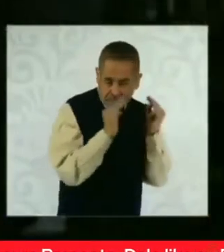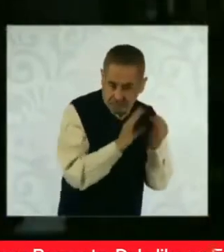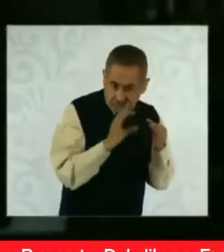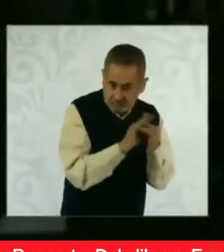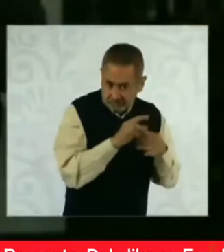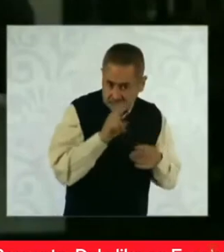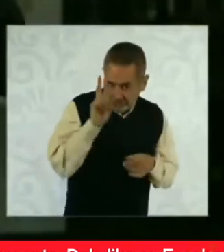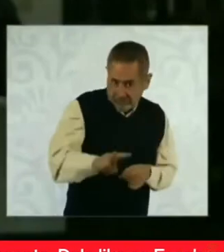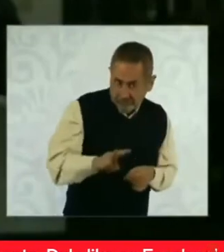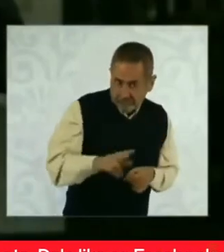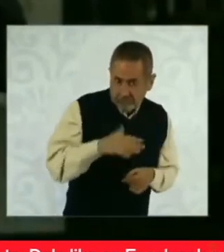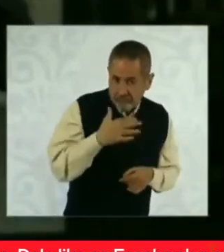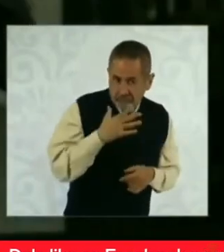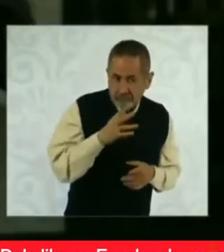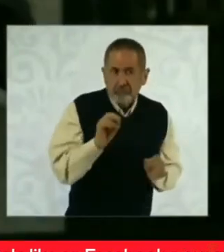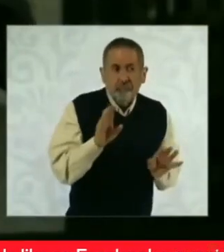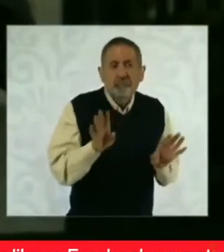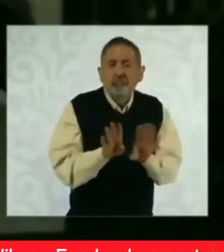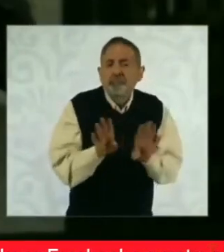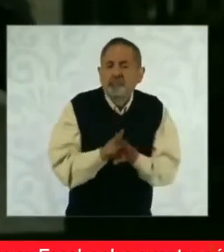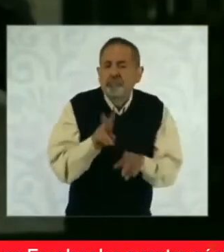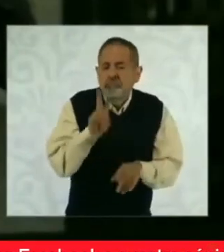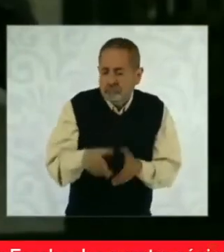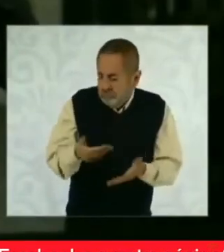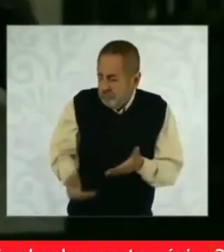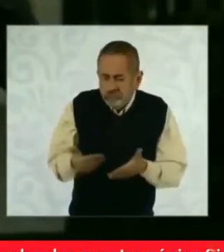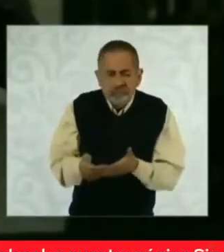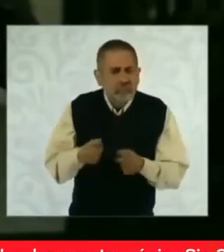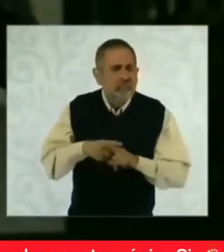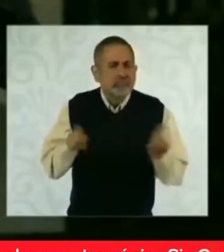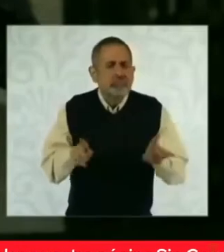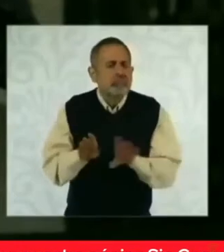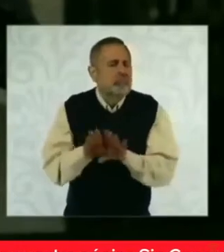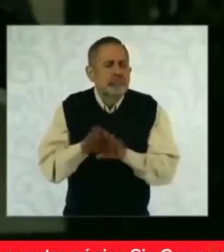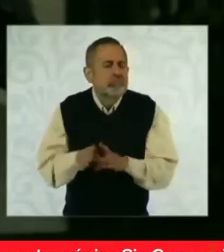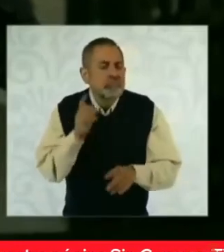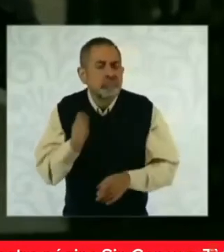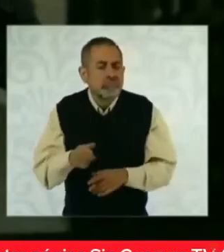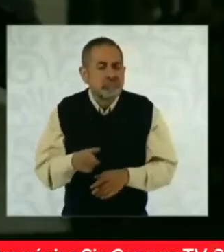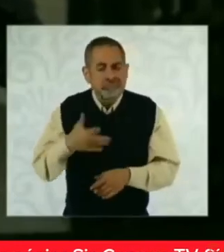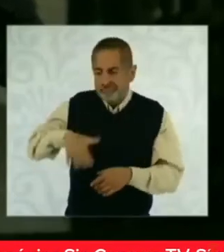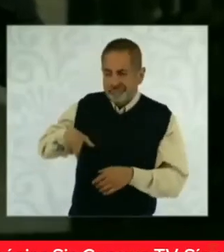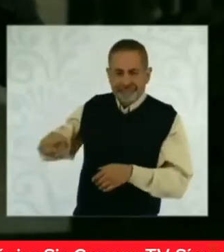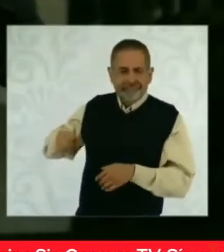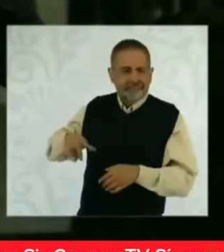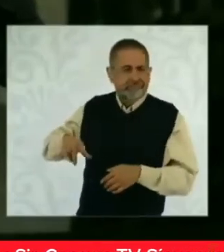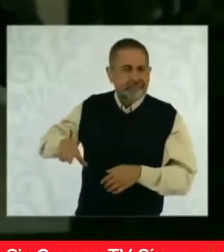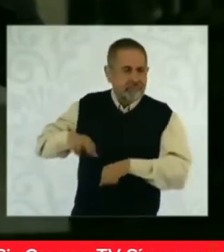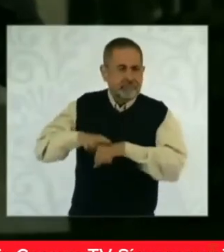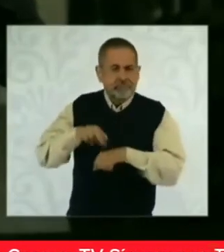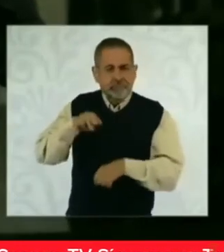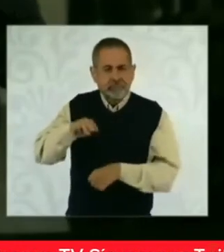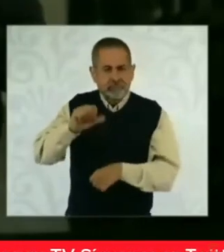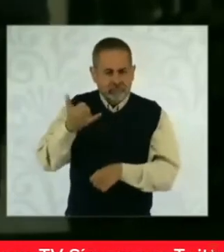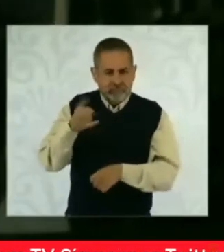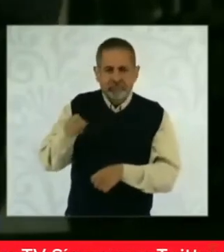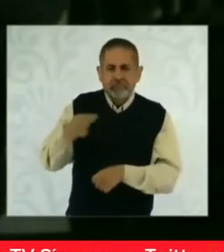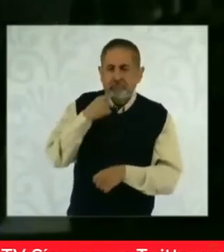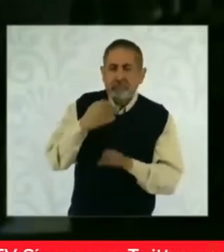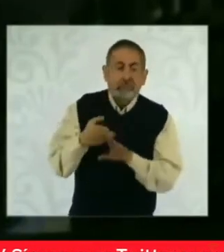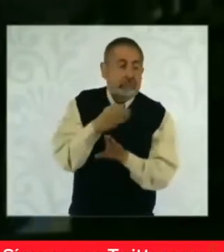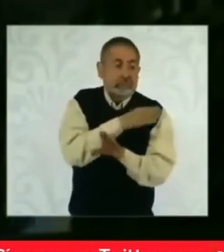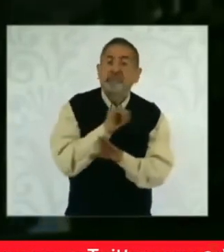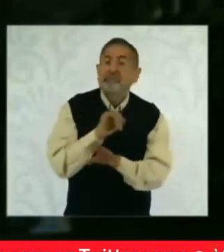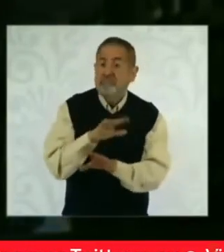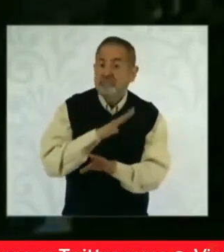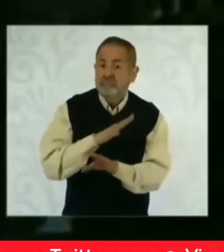gobiernos actualmente? ¿Y qué pasa con la diferencia, por ejemplo, que menciona el gobernador May, de que antes había